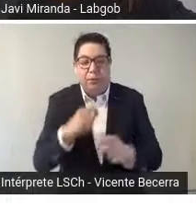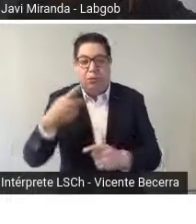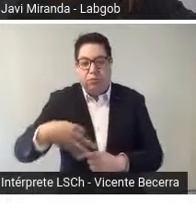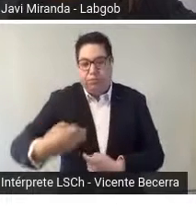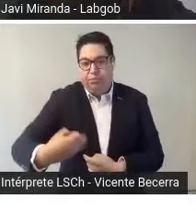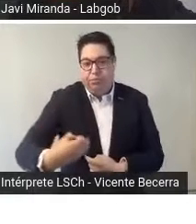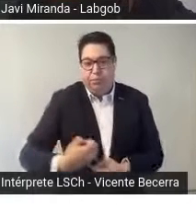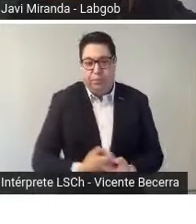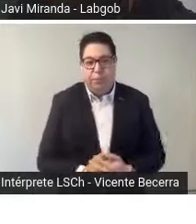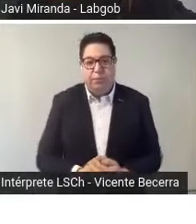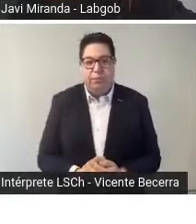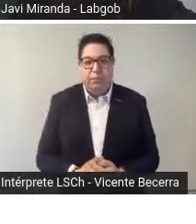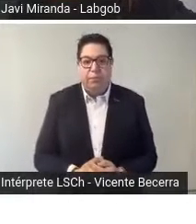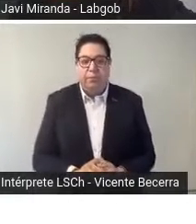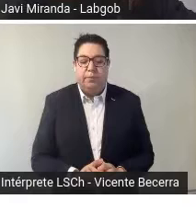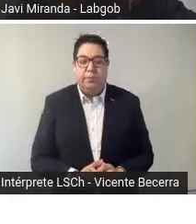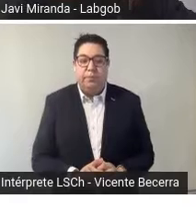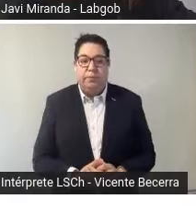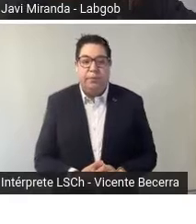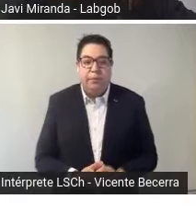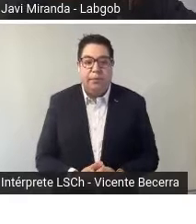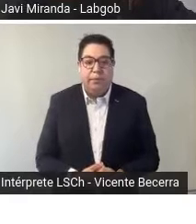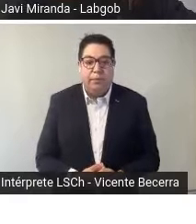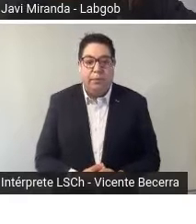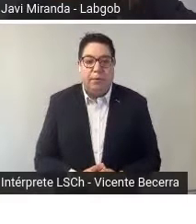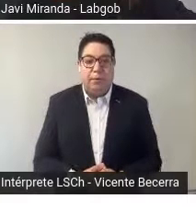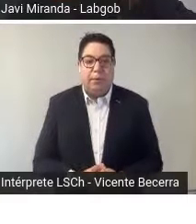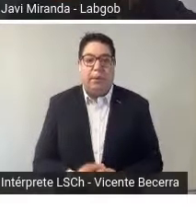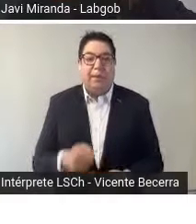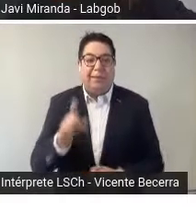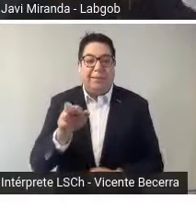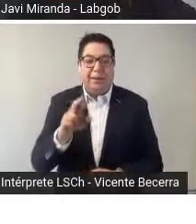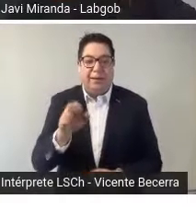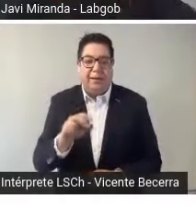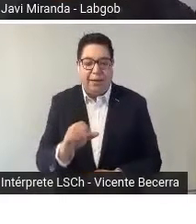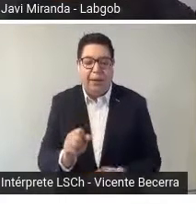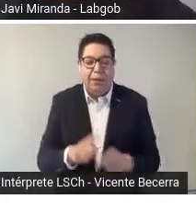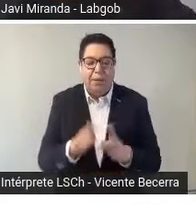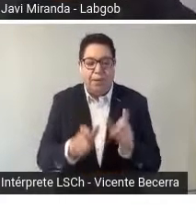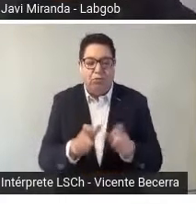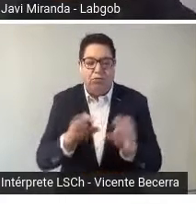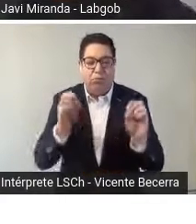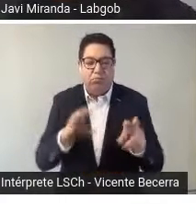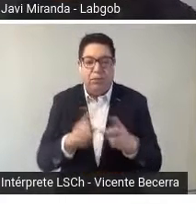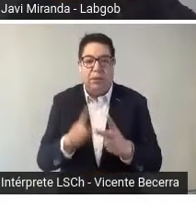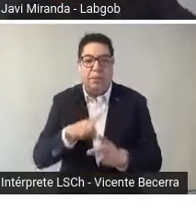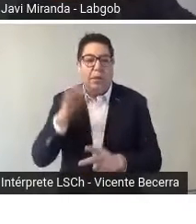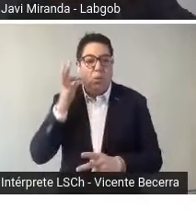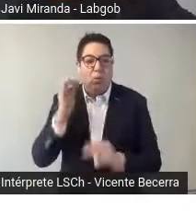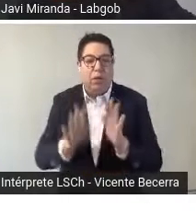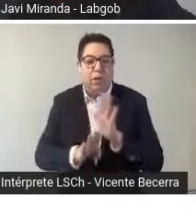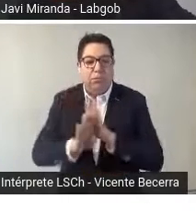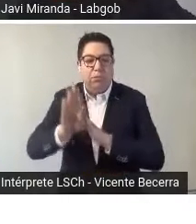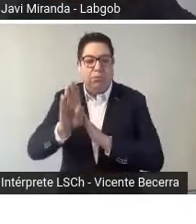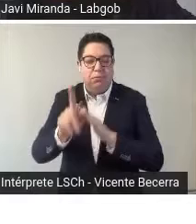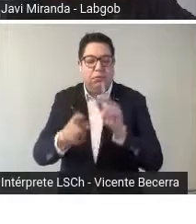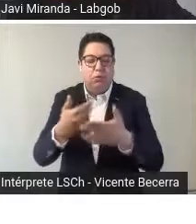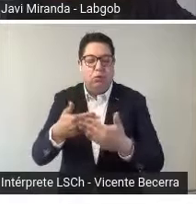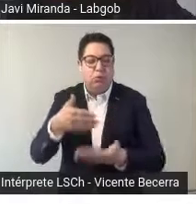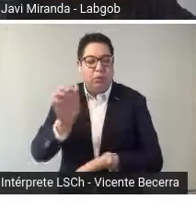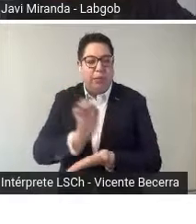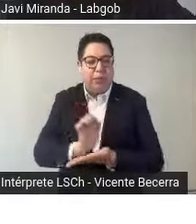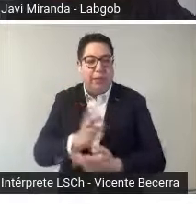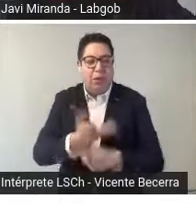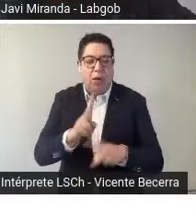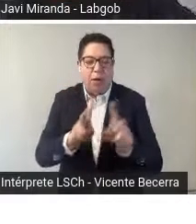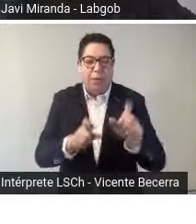eficientemente, liderado por CERNAC, y cómo fortalecer el liderazgo y desarrollo profesional de las mujeres del Estado por